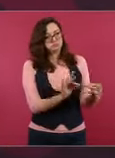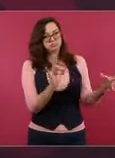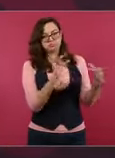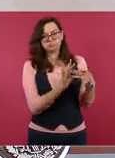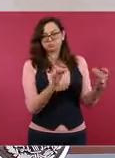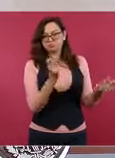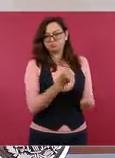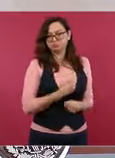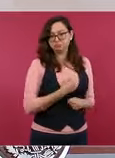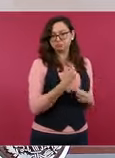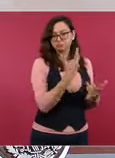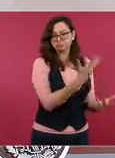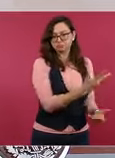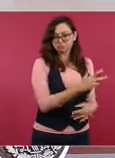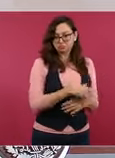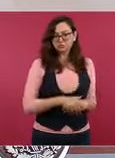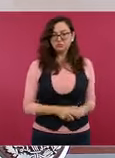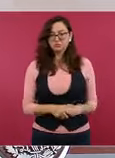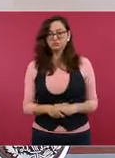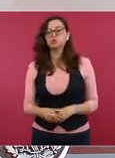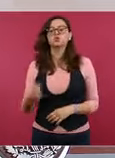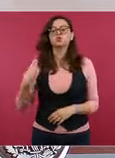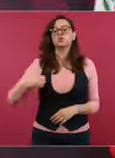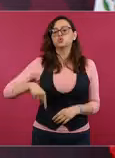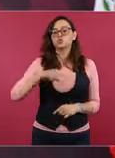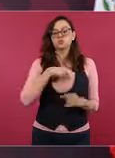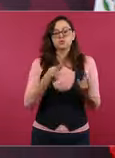porque es parte de nuestra historia.